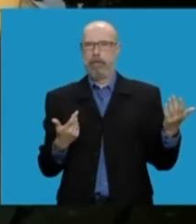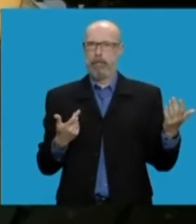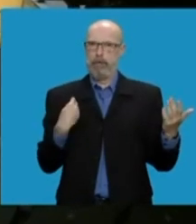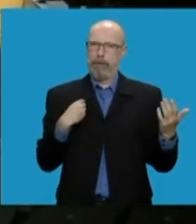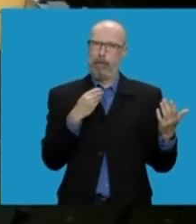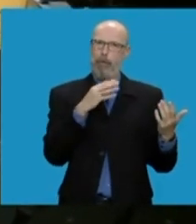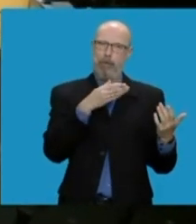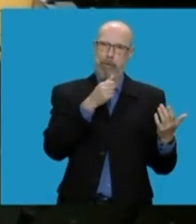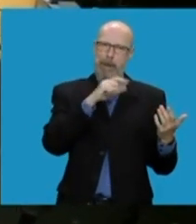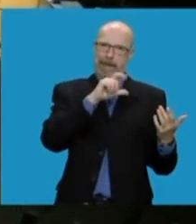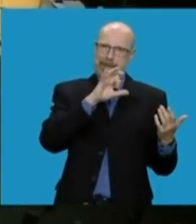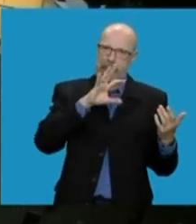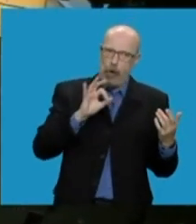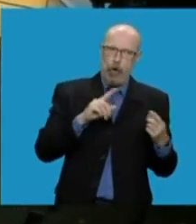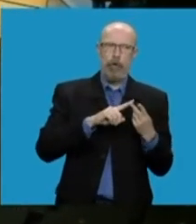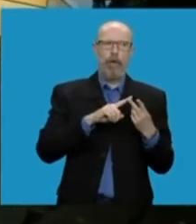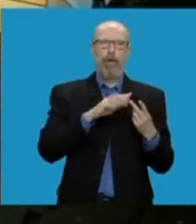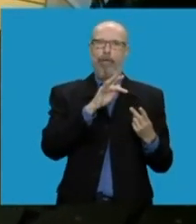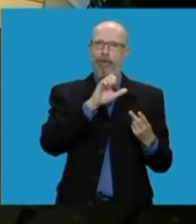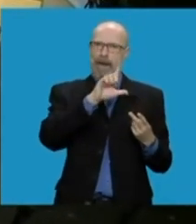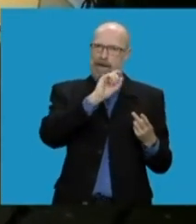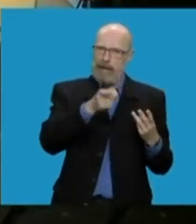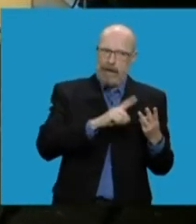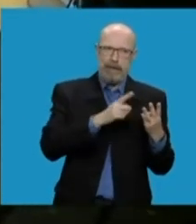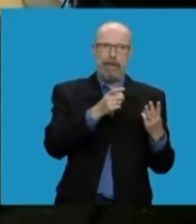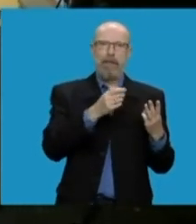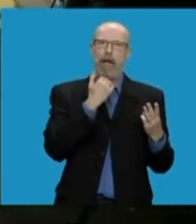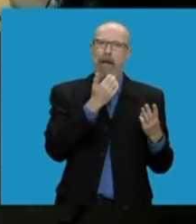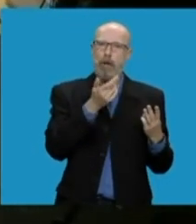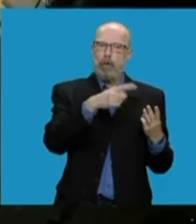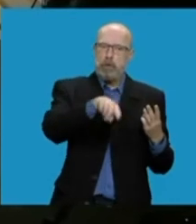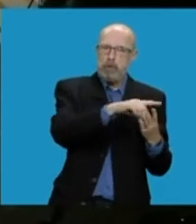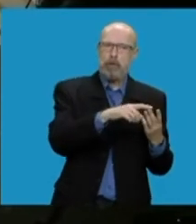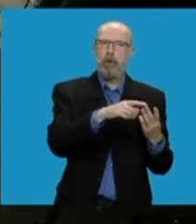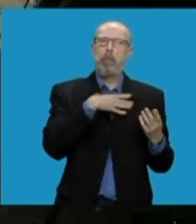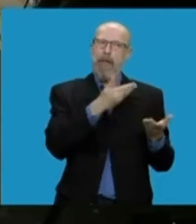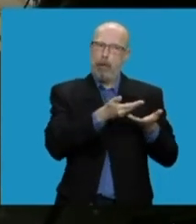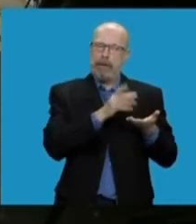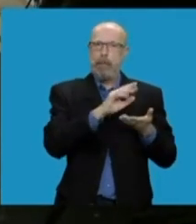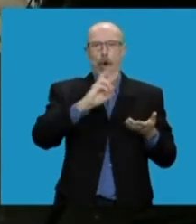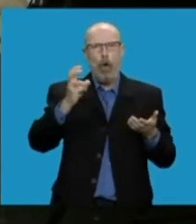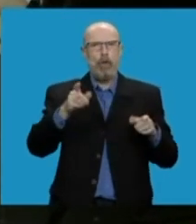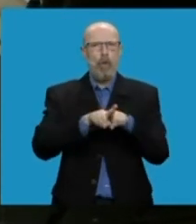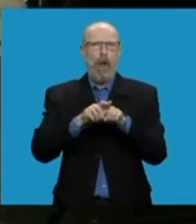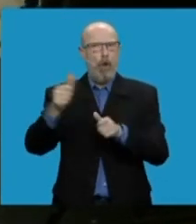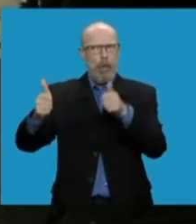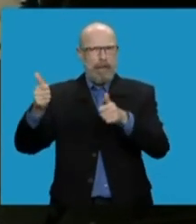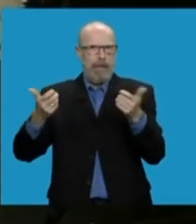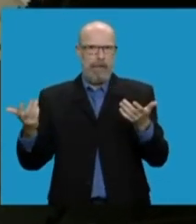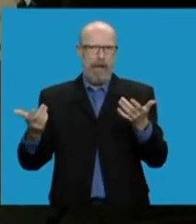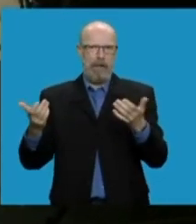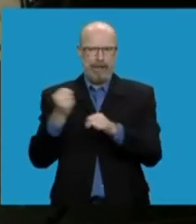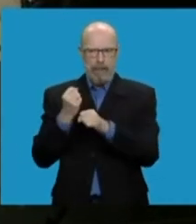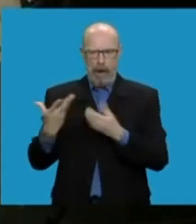Félix, Félix Ángel, esos podrían haberme echado una mano, pero si los demás han sido de la competencia, no han